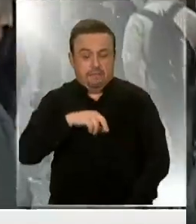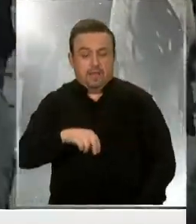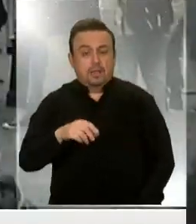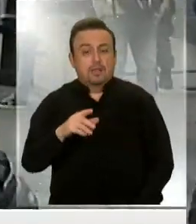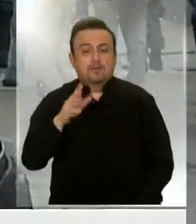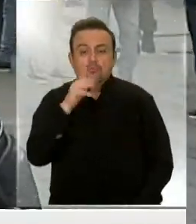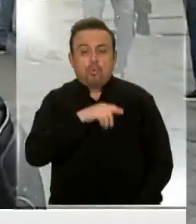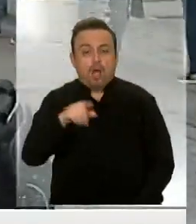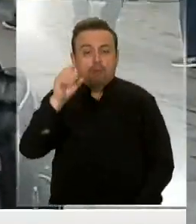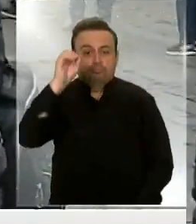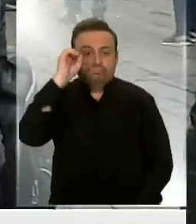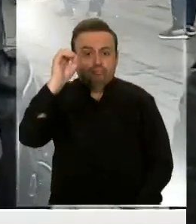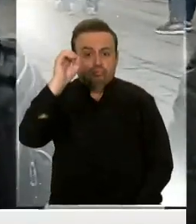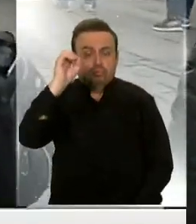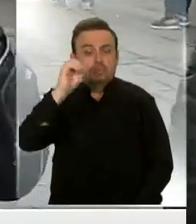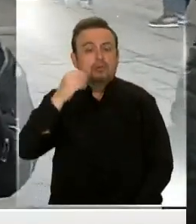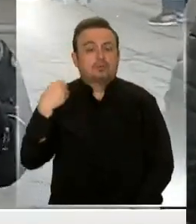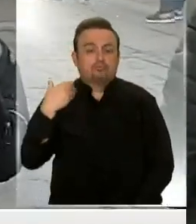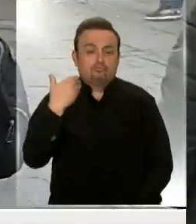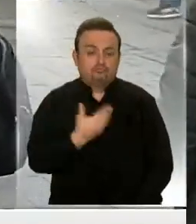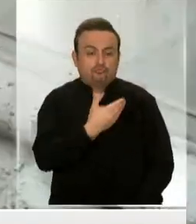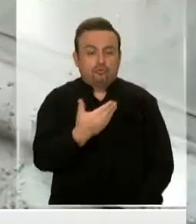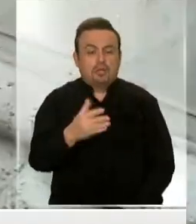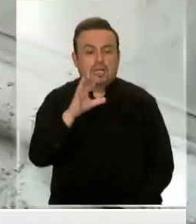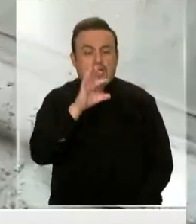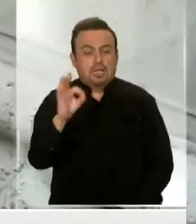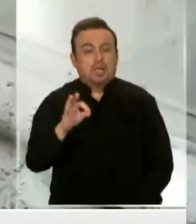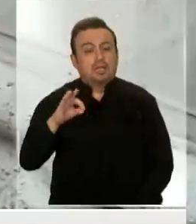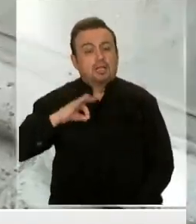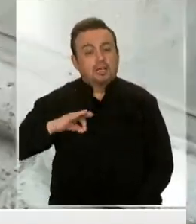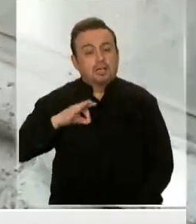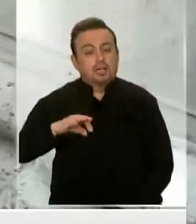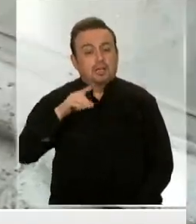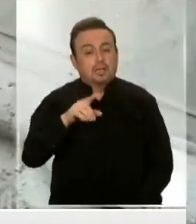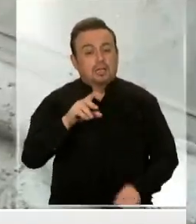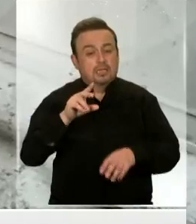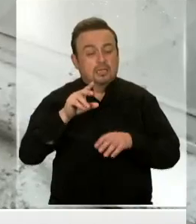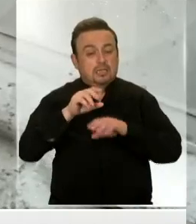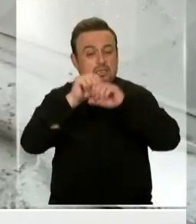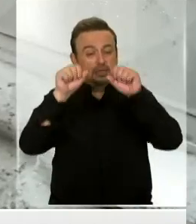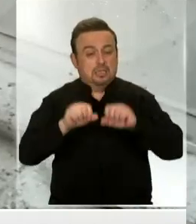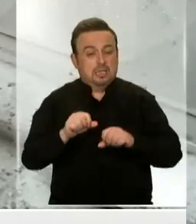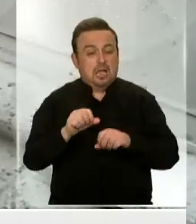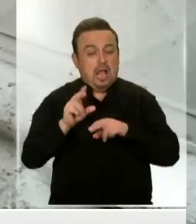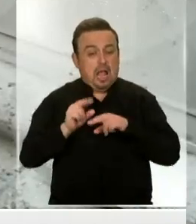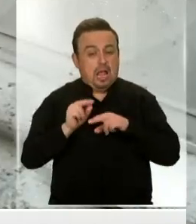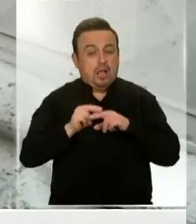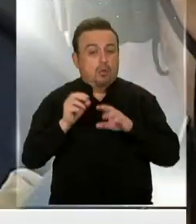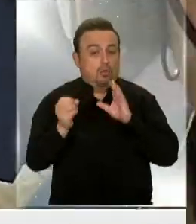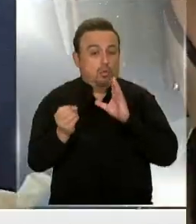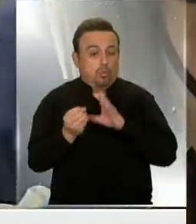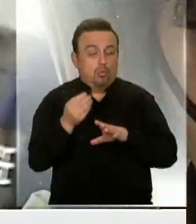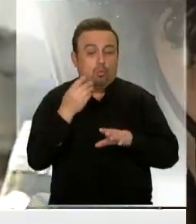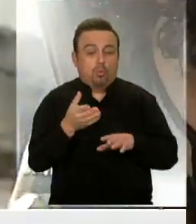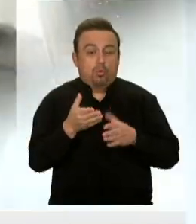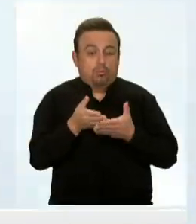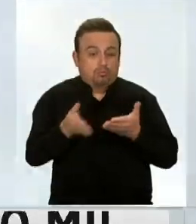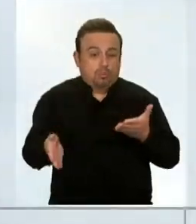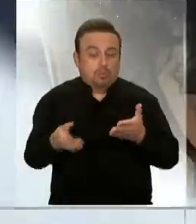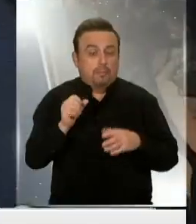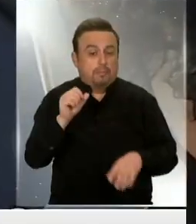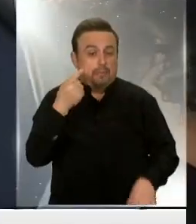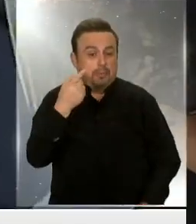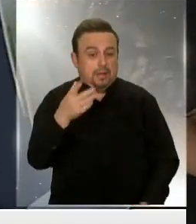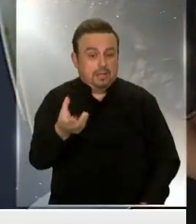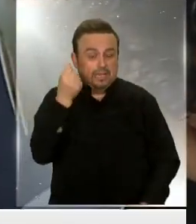también se está evaluando incluir a las personas que están pensionadas con el sistema antiguo. Eso es algo nuevo, es algo que quedó fuera en el